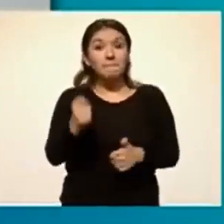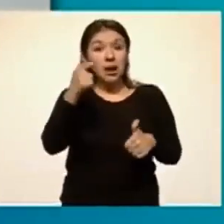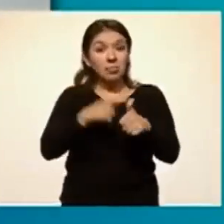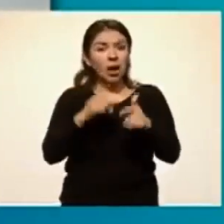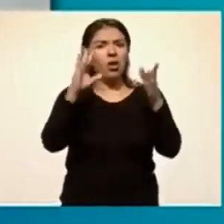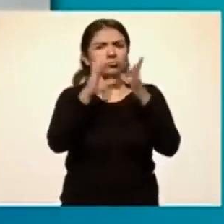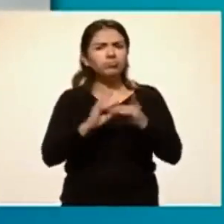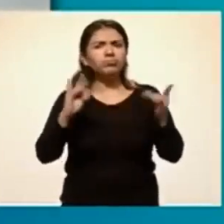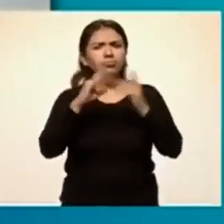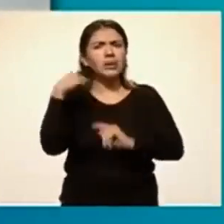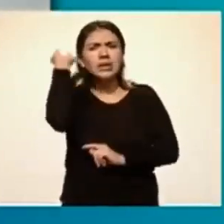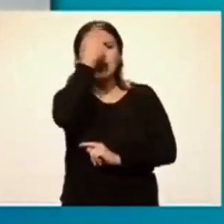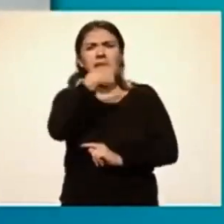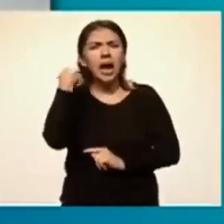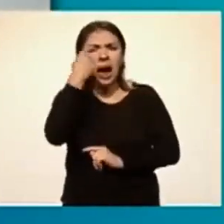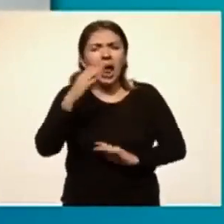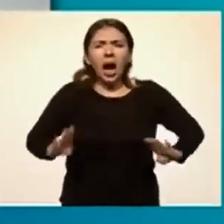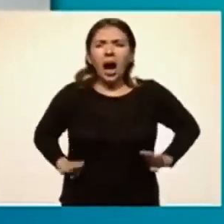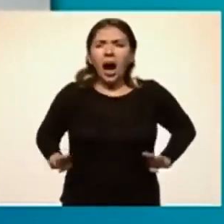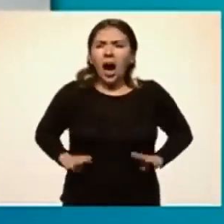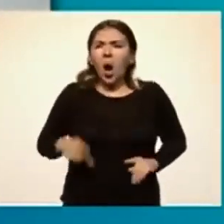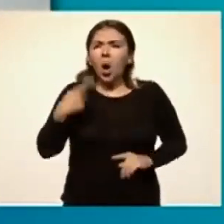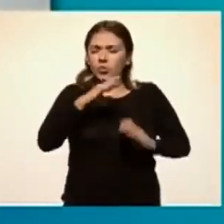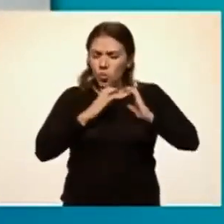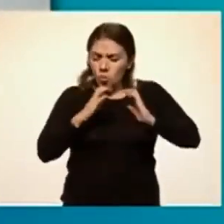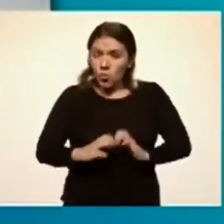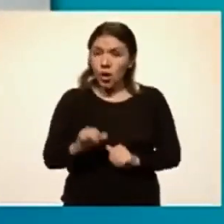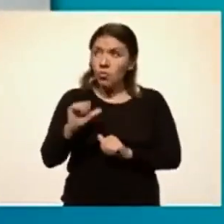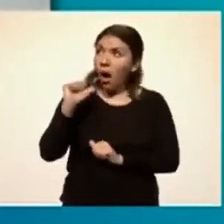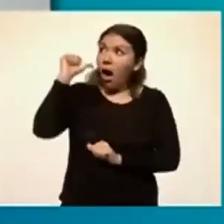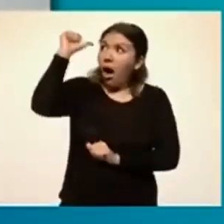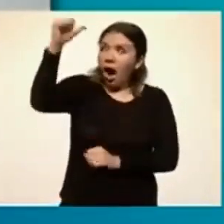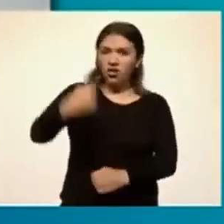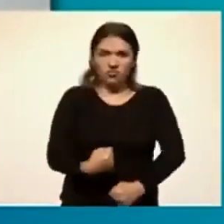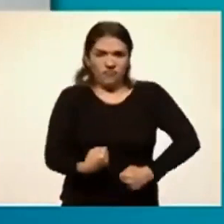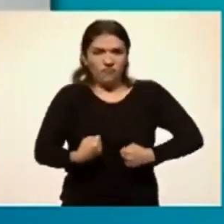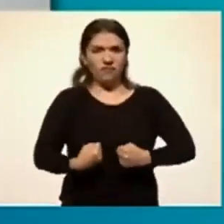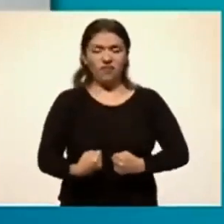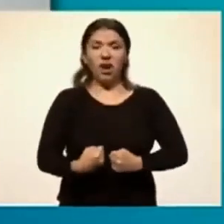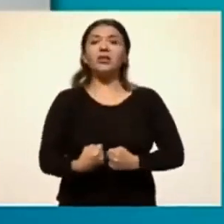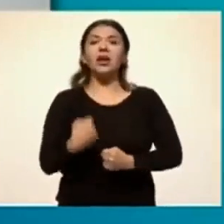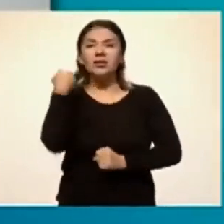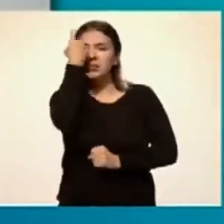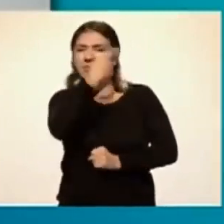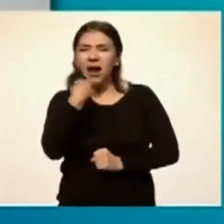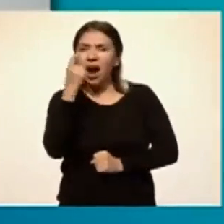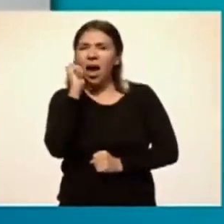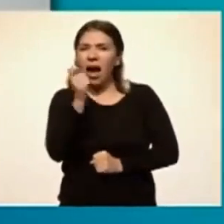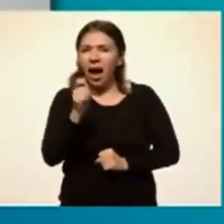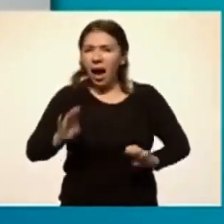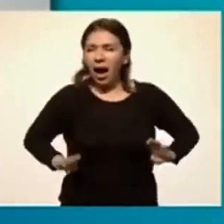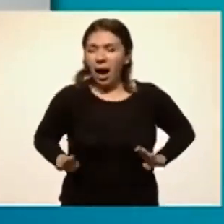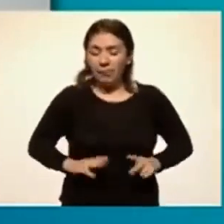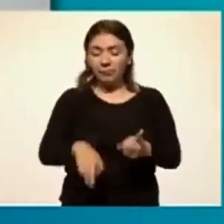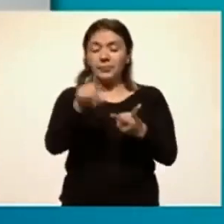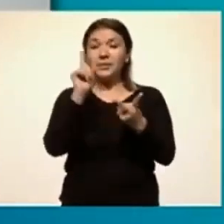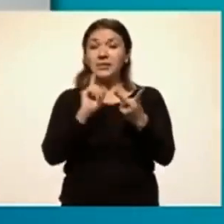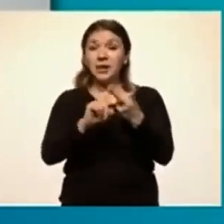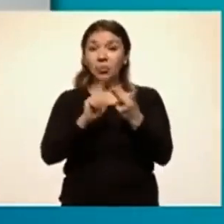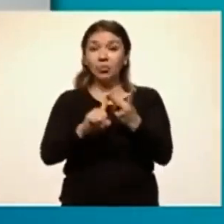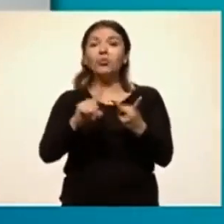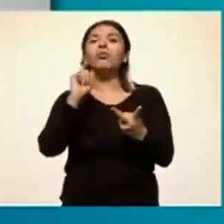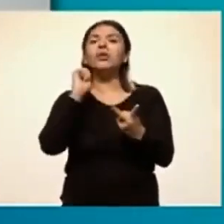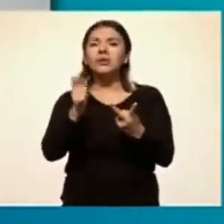han empezado por sus características físicas, si era alto, que era fuerte, cómo era su rostro. Lo segundo que nos han